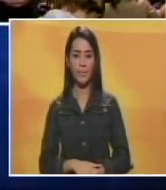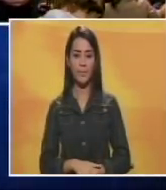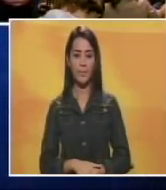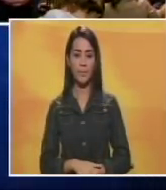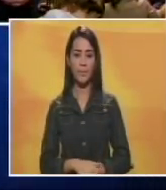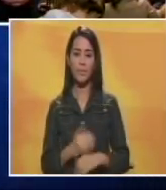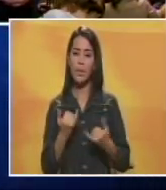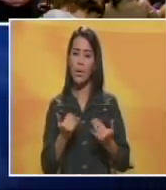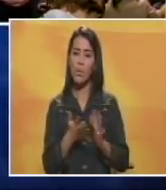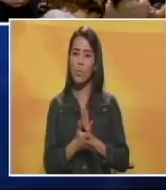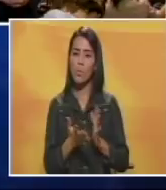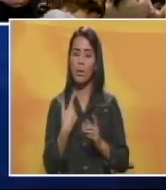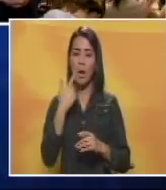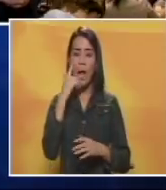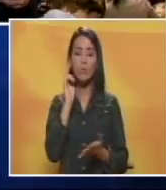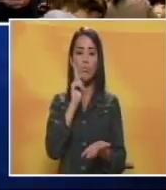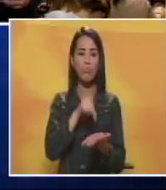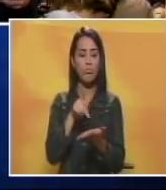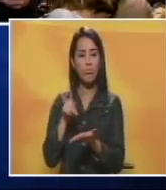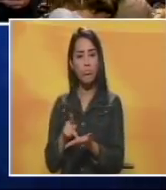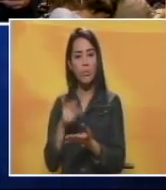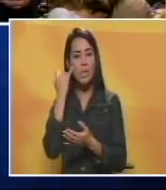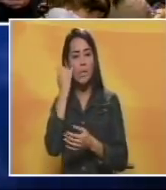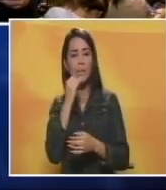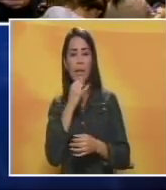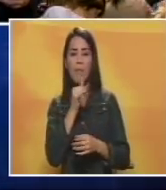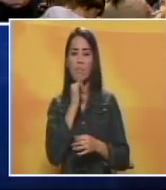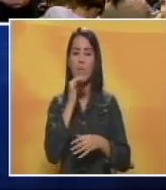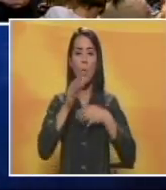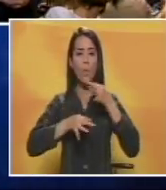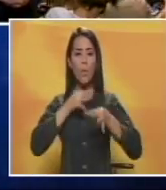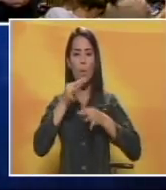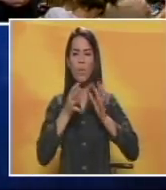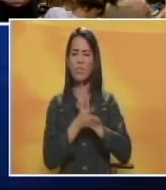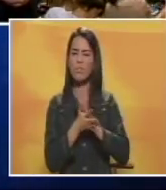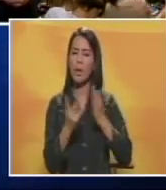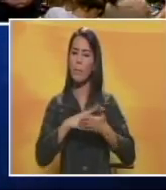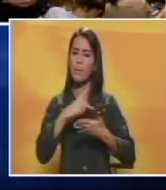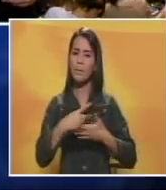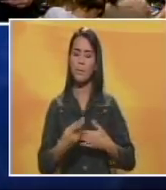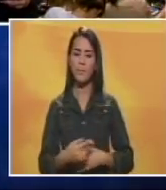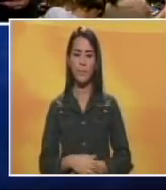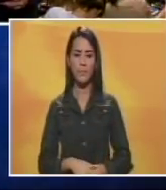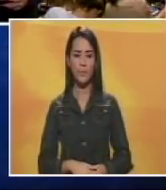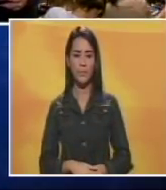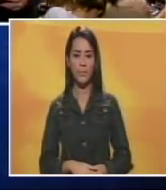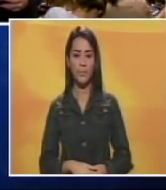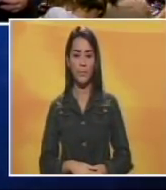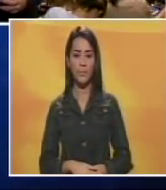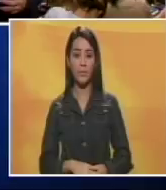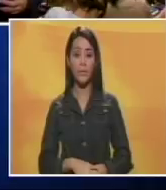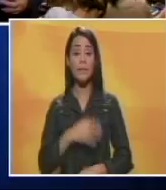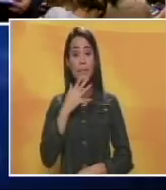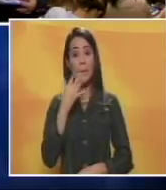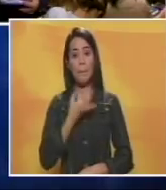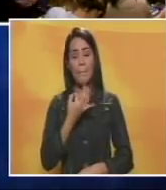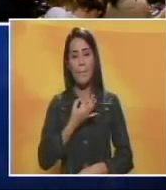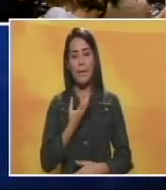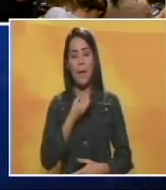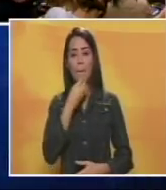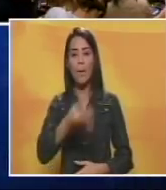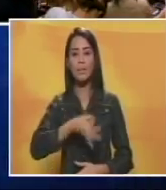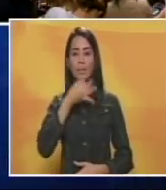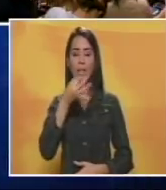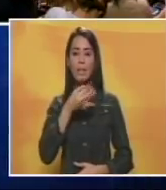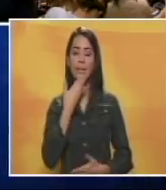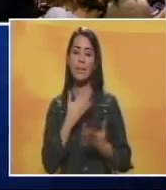¿está previsto que ellos intervengan en la sesión de hoy con algún discurso? ¿Qué es lo que está planteado? Así es, Endrina. Muy buenas tardes. Saludos